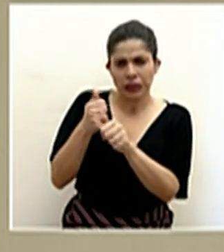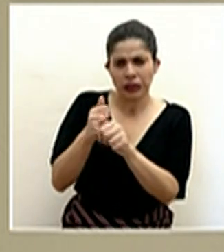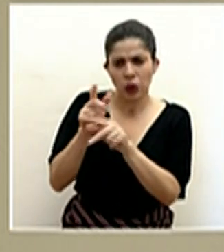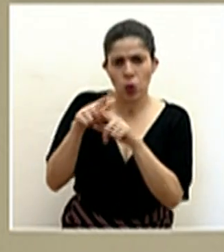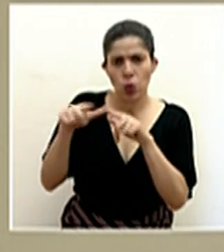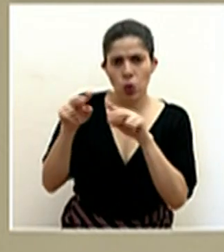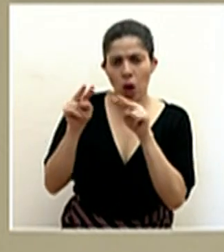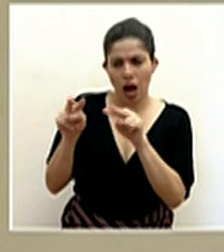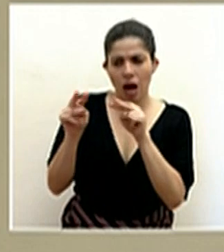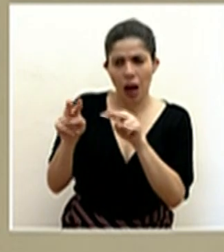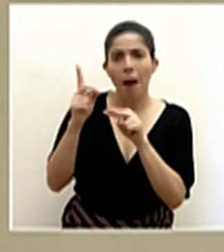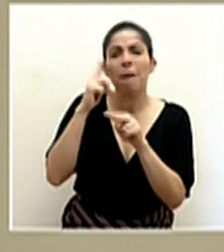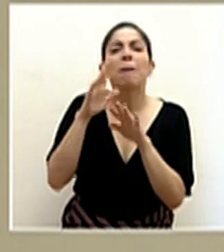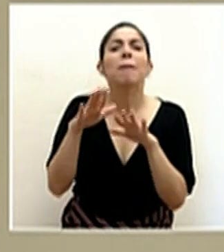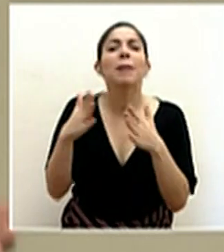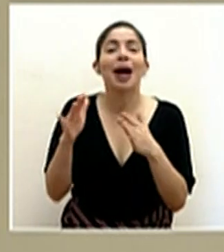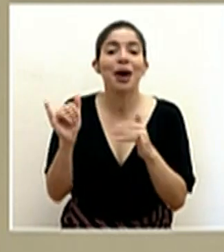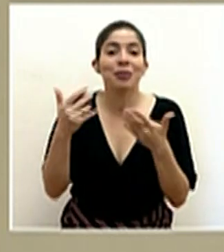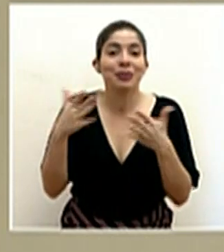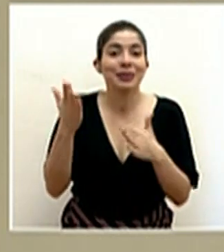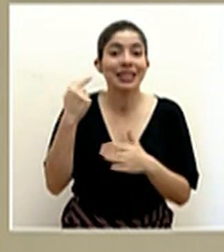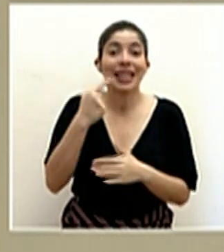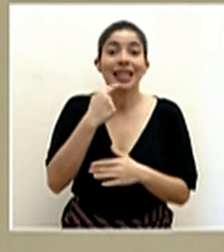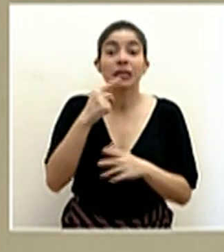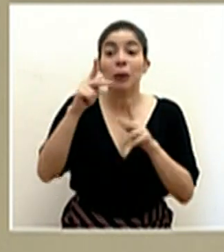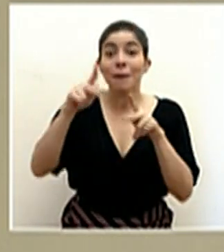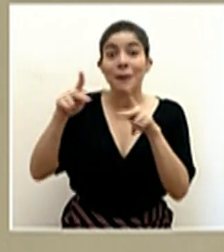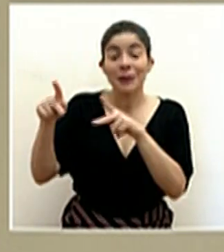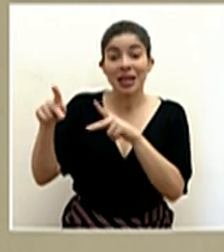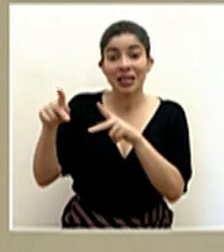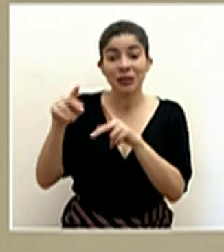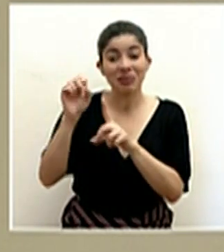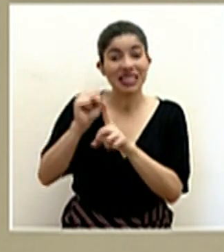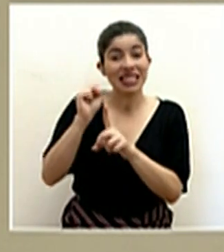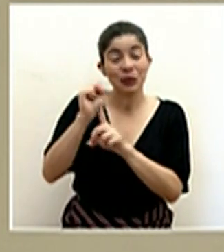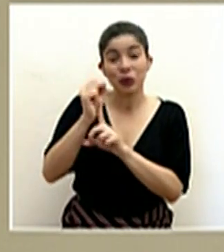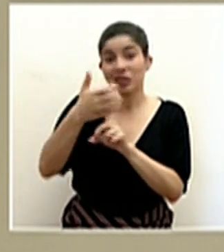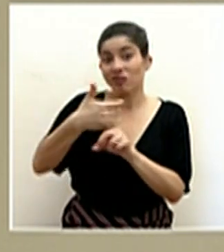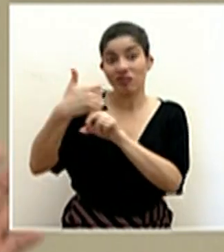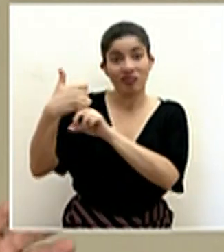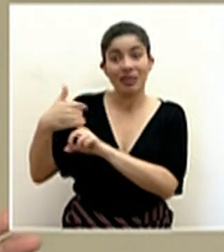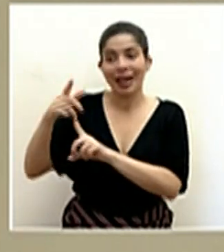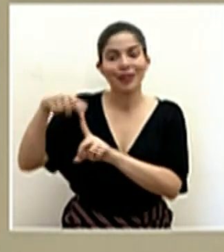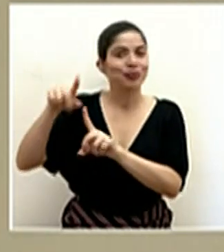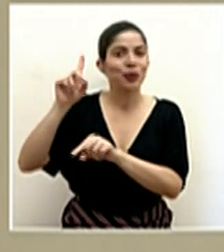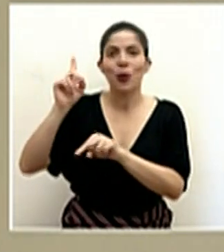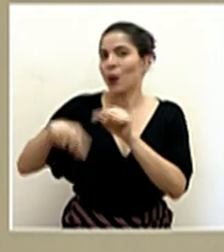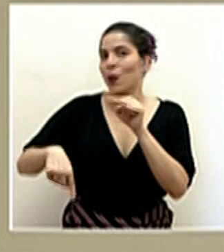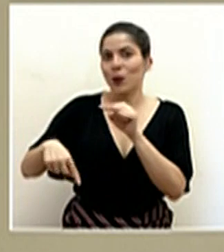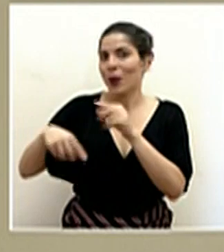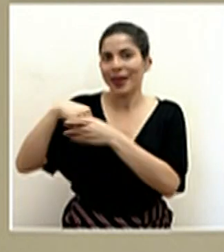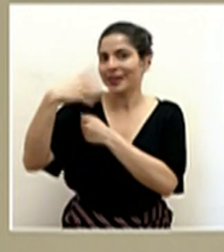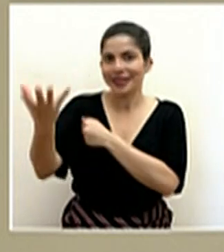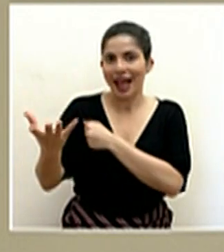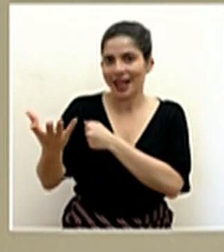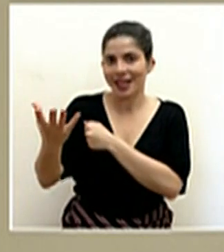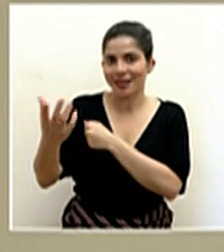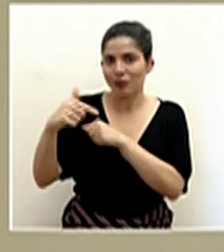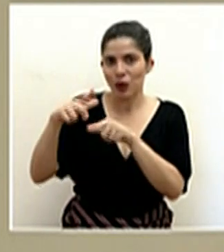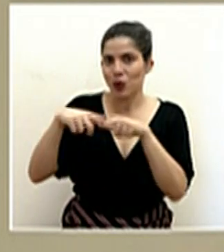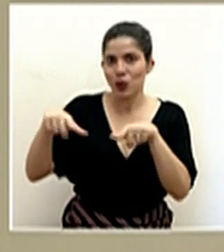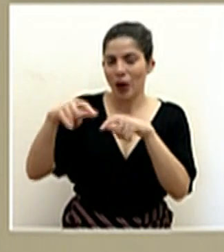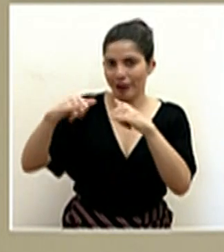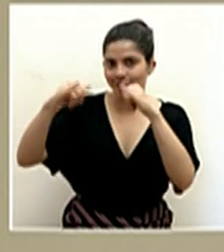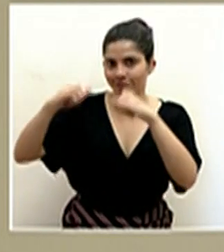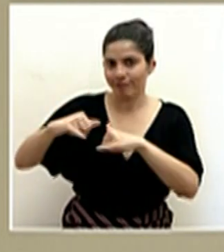sitio, para que, justamente como ya se ha dicho, las personas que están en condición de aislamiento no pueden estar salir del sitio.